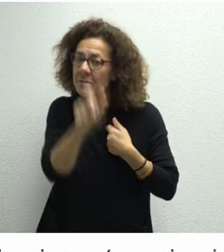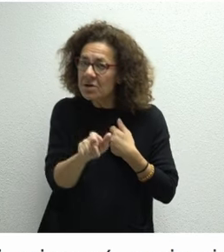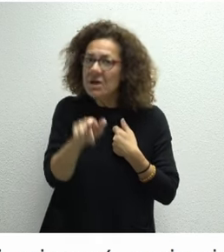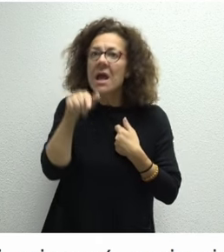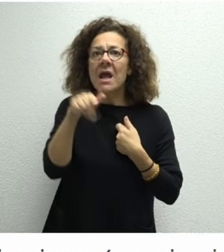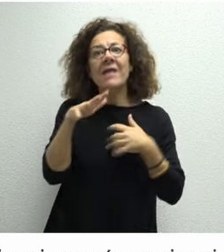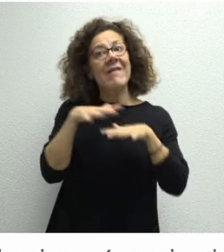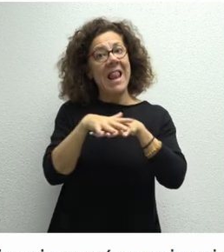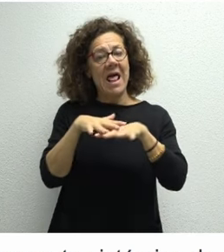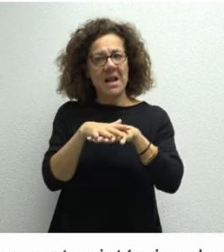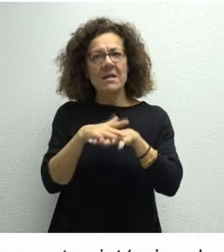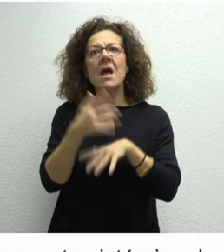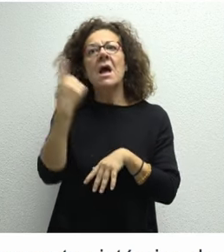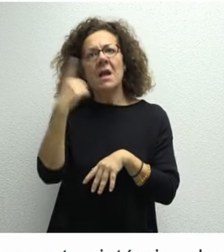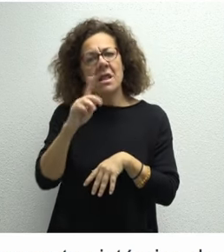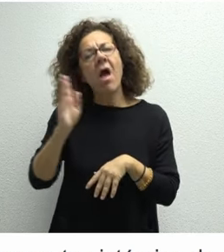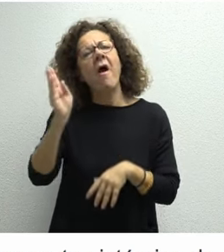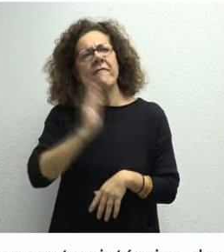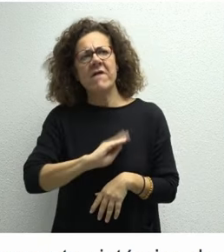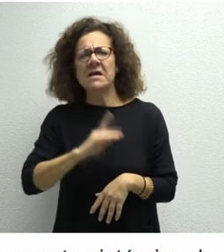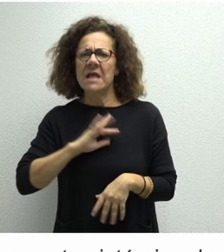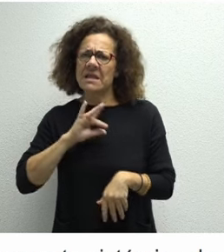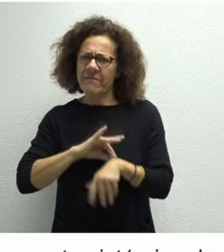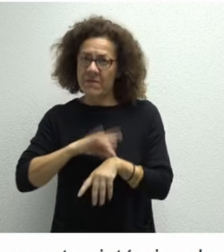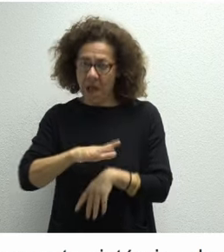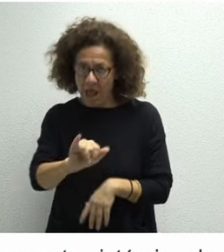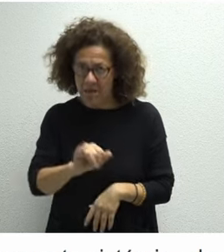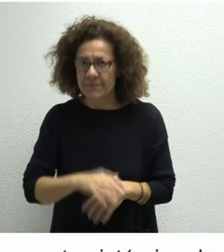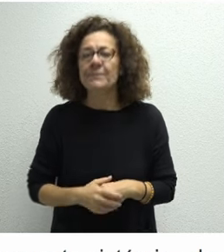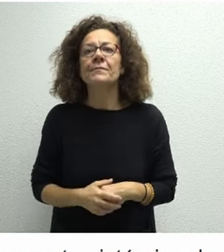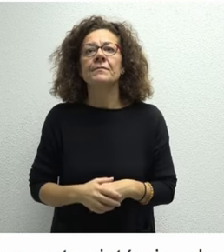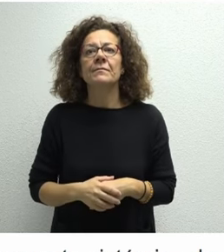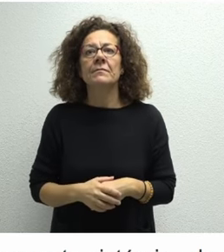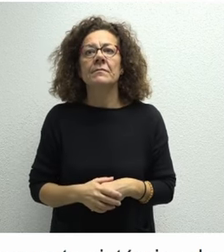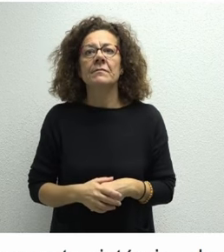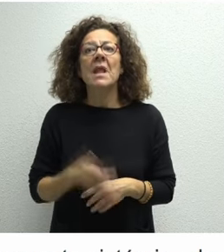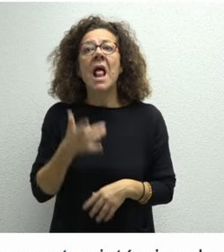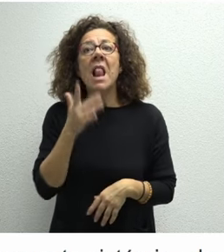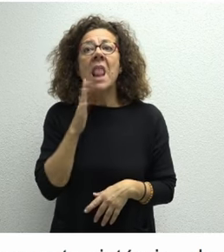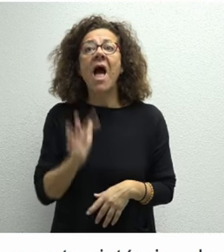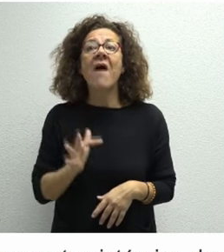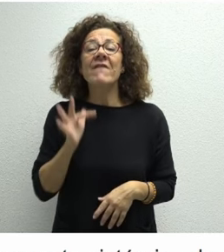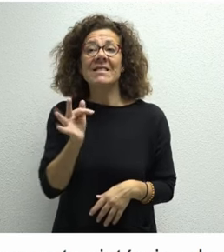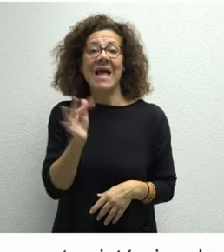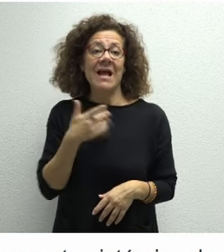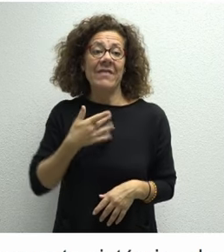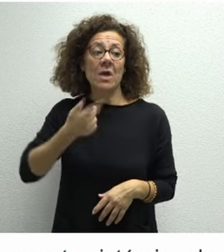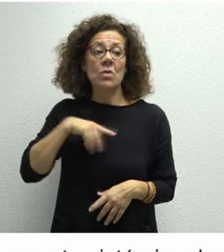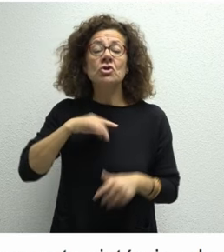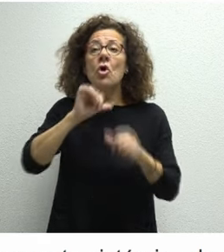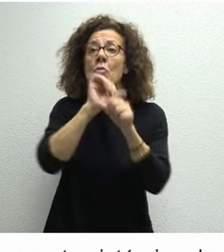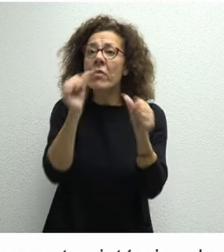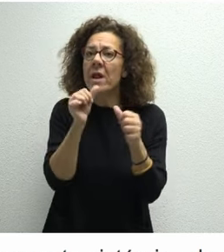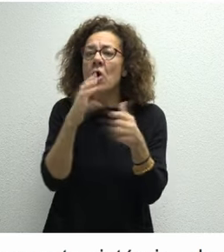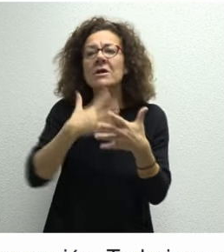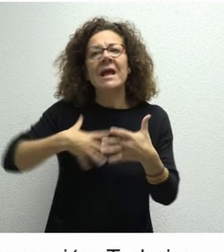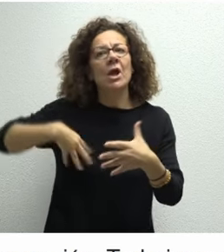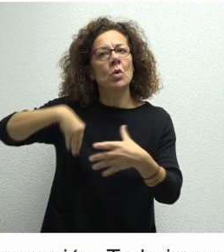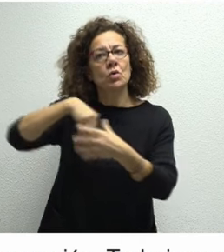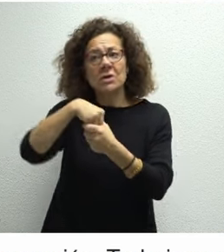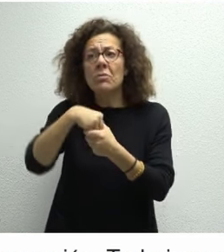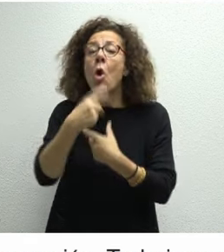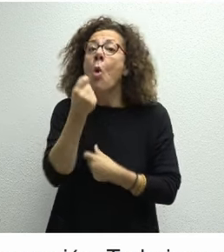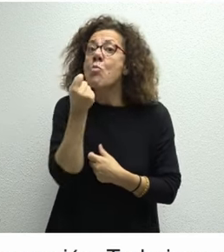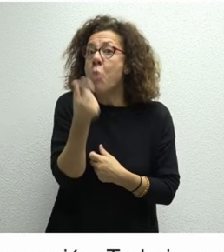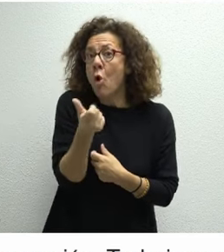y de la red eh que ya bastante áreas enfermas tenemos la ventaja de nuestro modelo es inclusivo tenemos poco